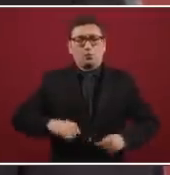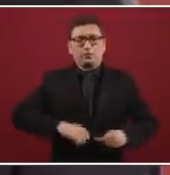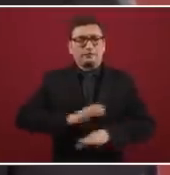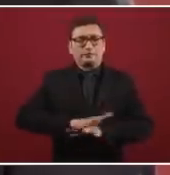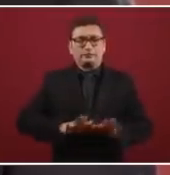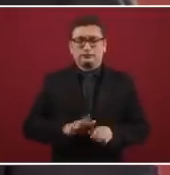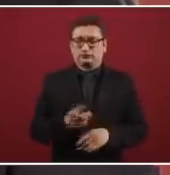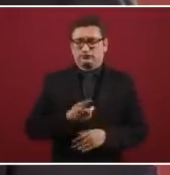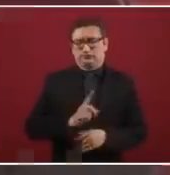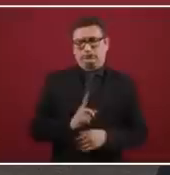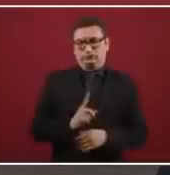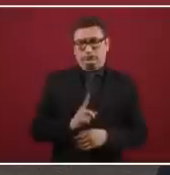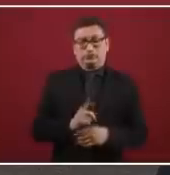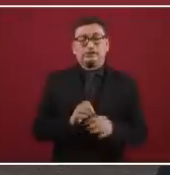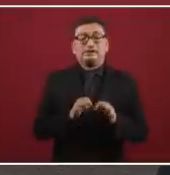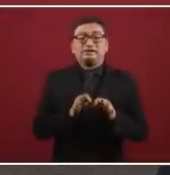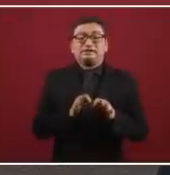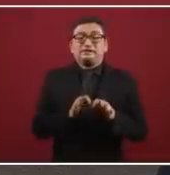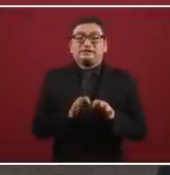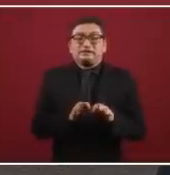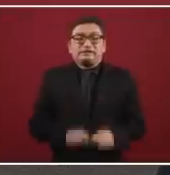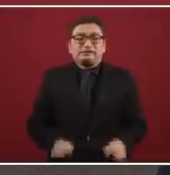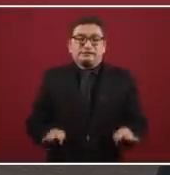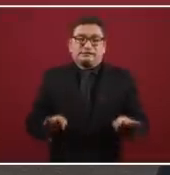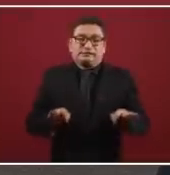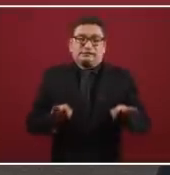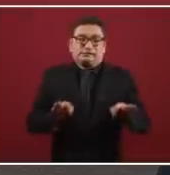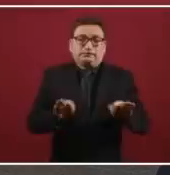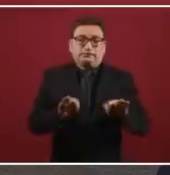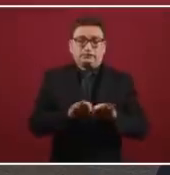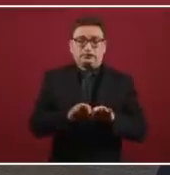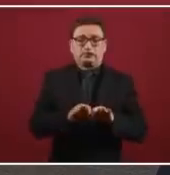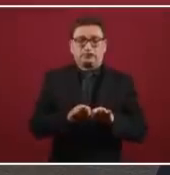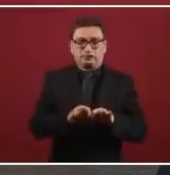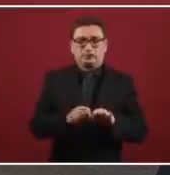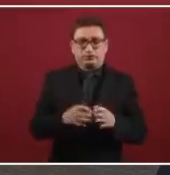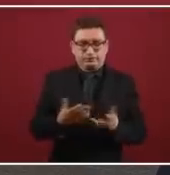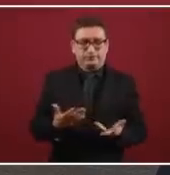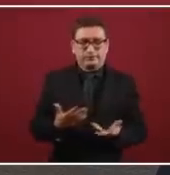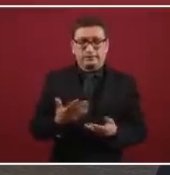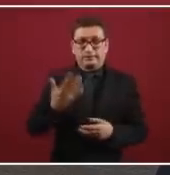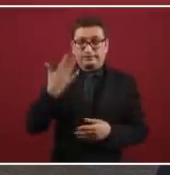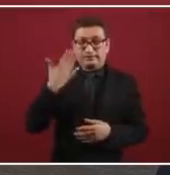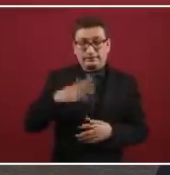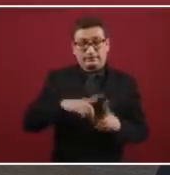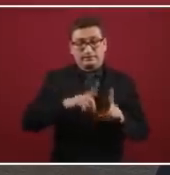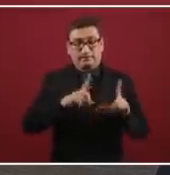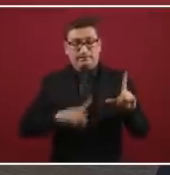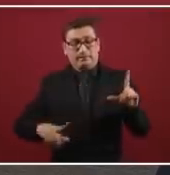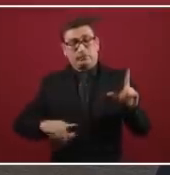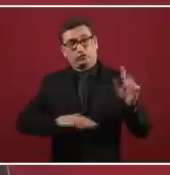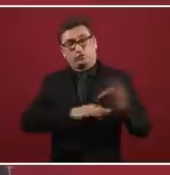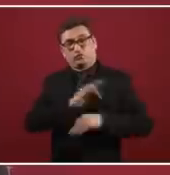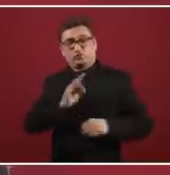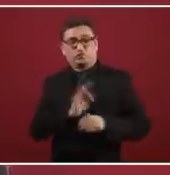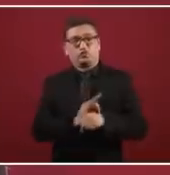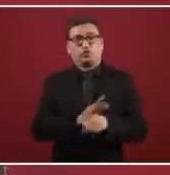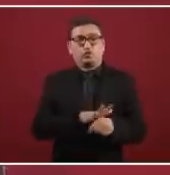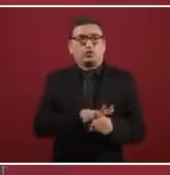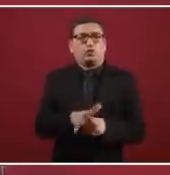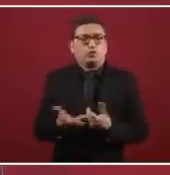muy importante el recuperar para la nación el